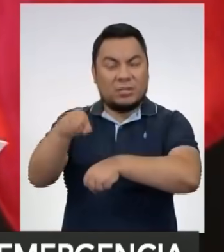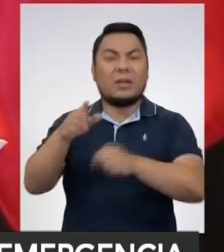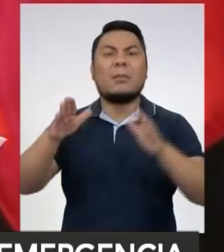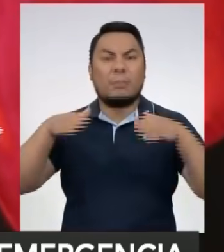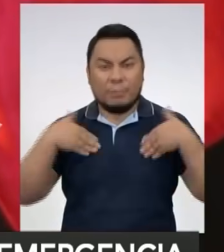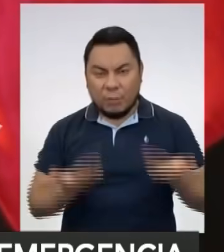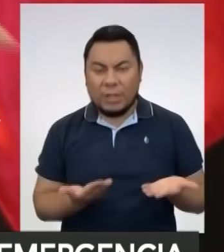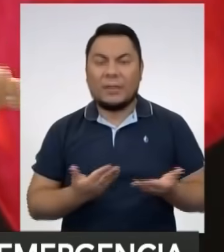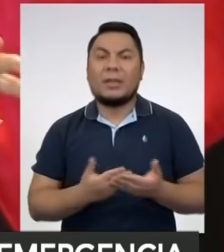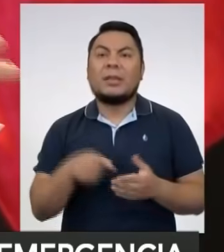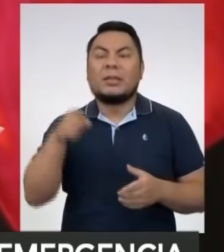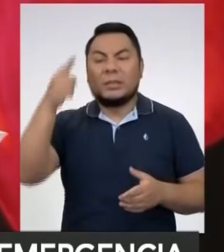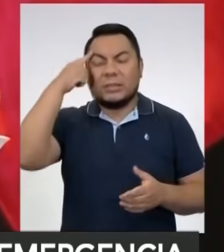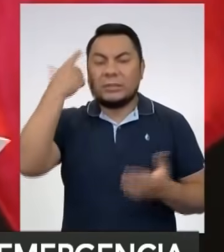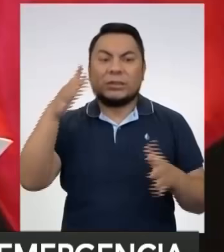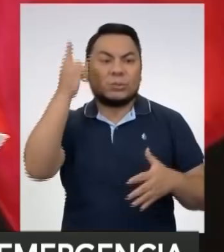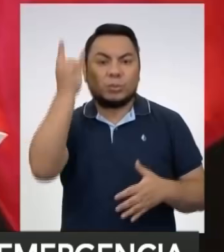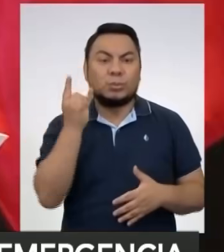llamado del sector,